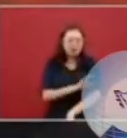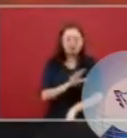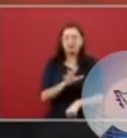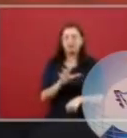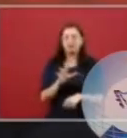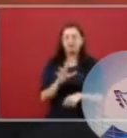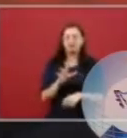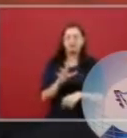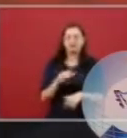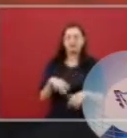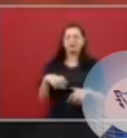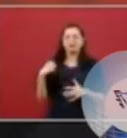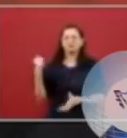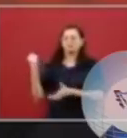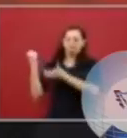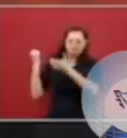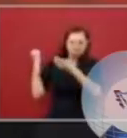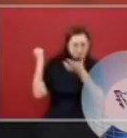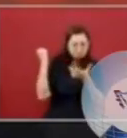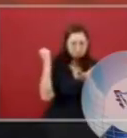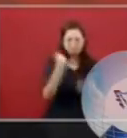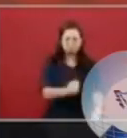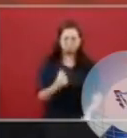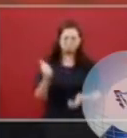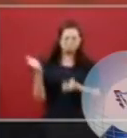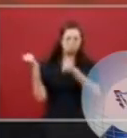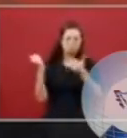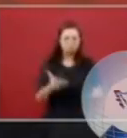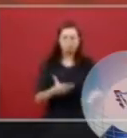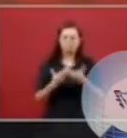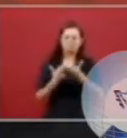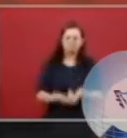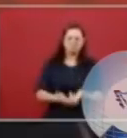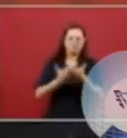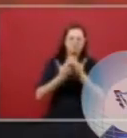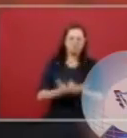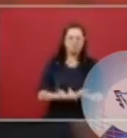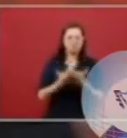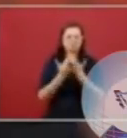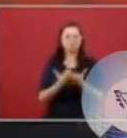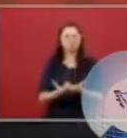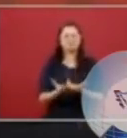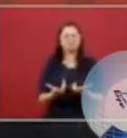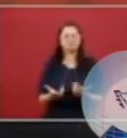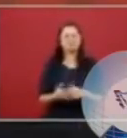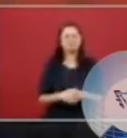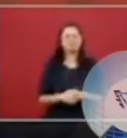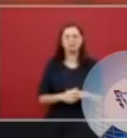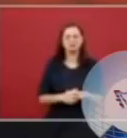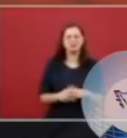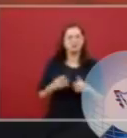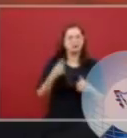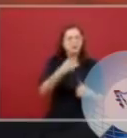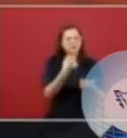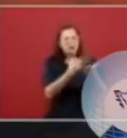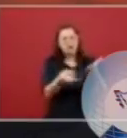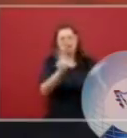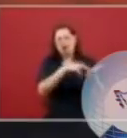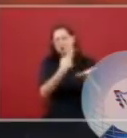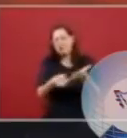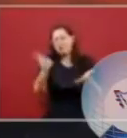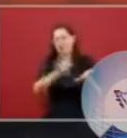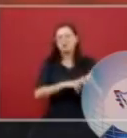iba a llegar la inversión extranjera a raudales, que iba a incrementarse la producción de